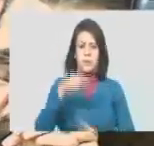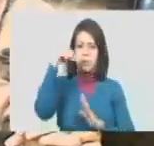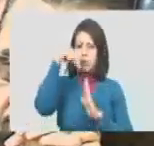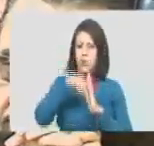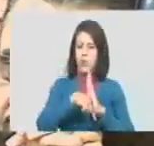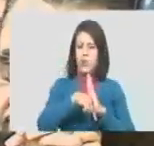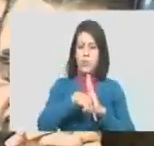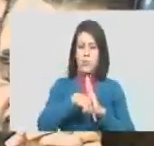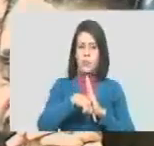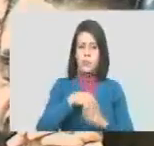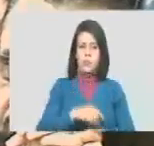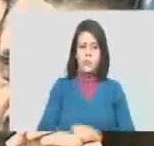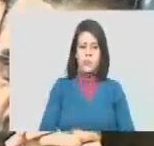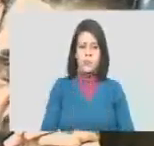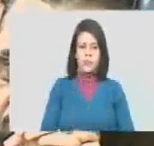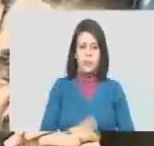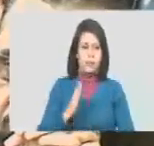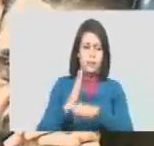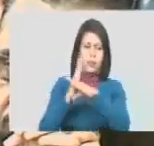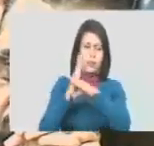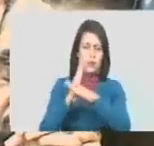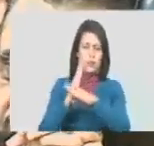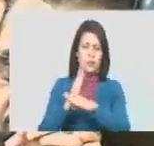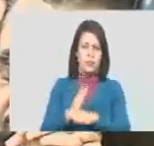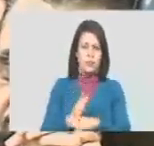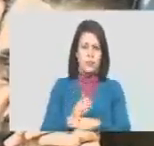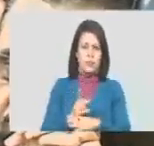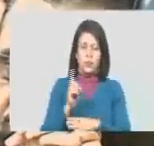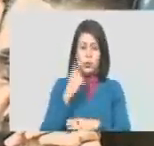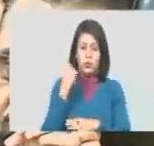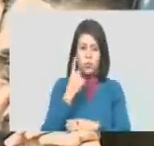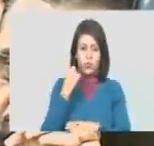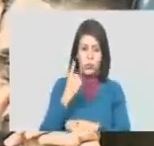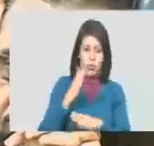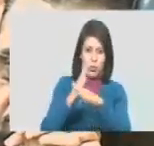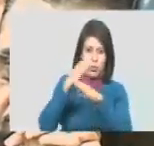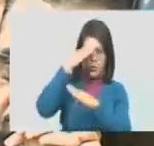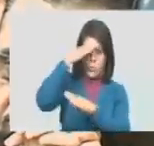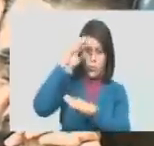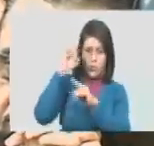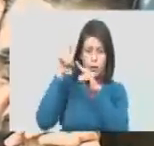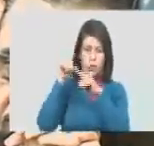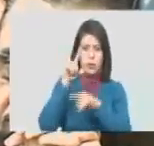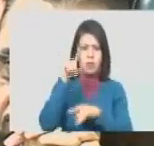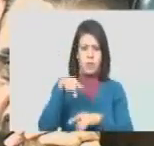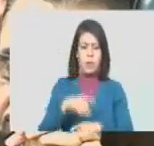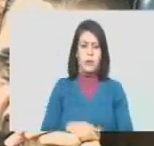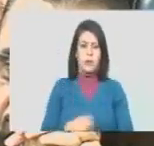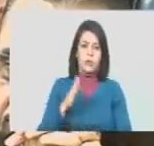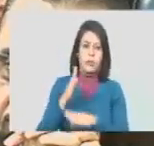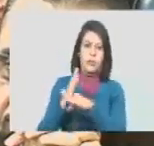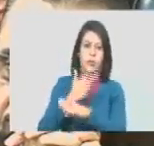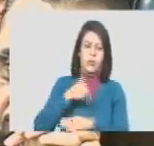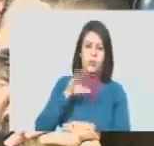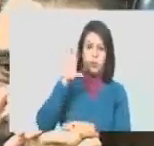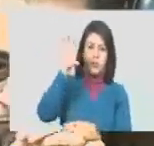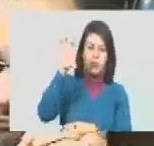profundiza el bloqueo, no solamente contra Cuba, sino también contra nuestra